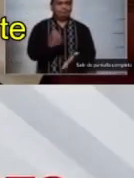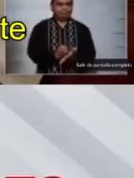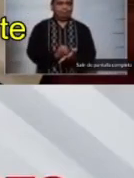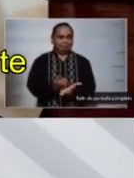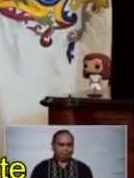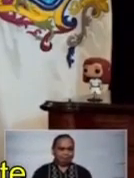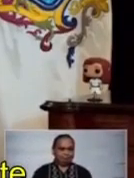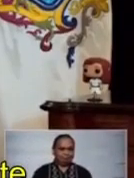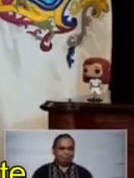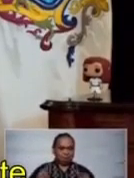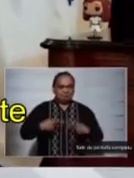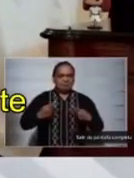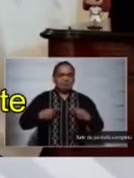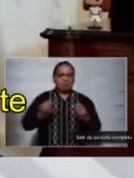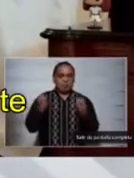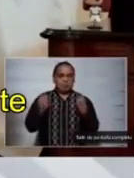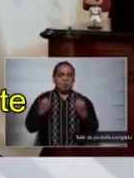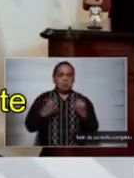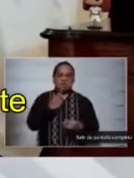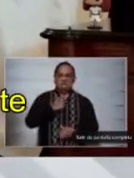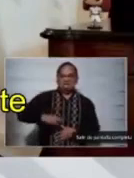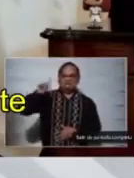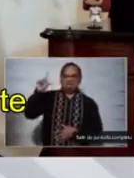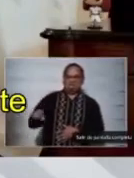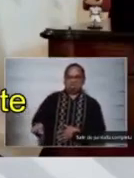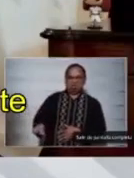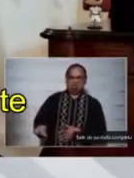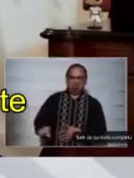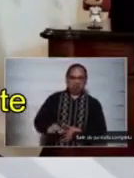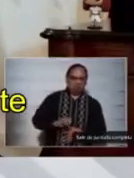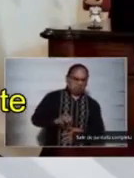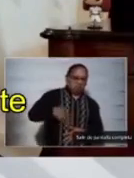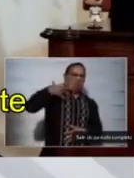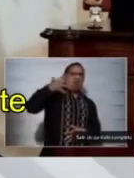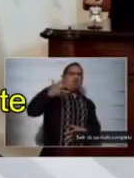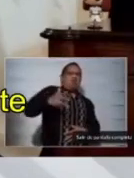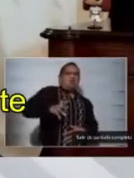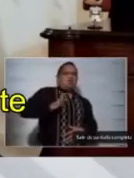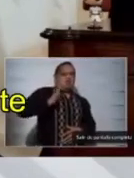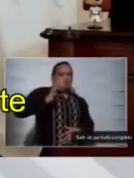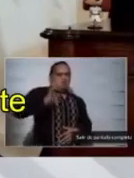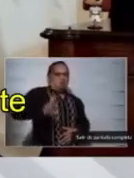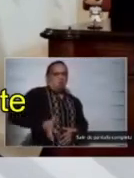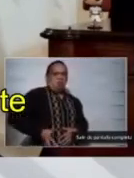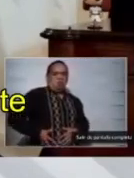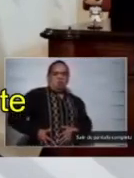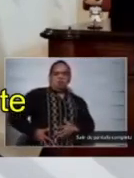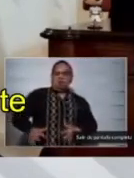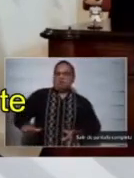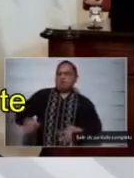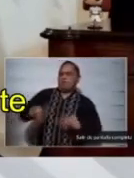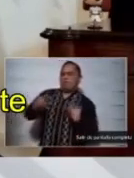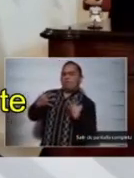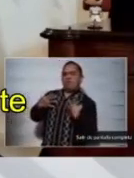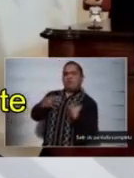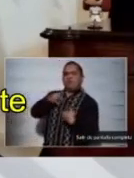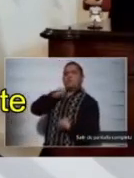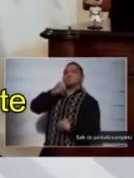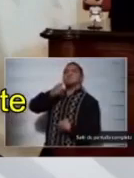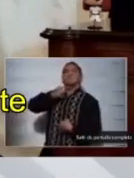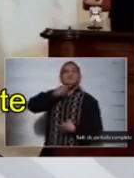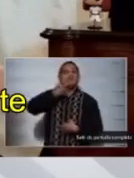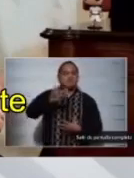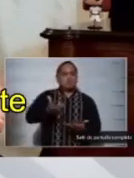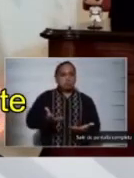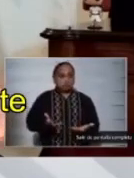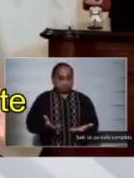tanta gente y es una gente tan arrogante que pues ya no solamente yo ya veo que a los morenos creo